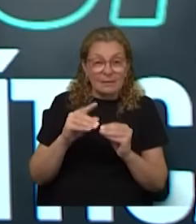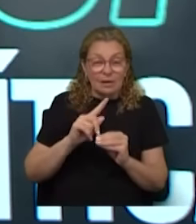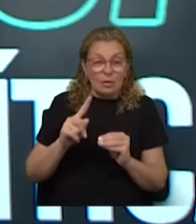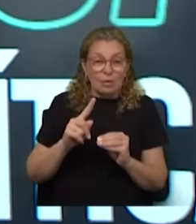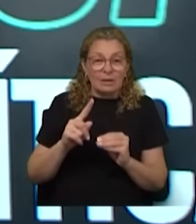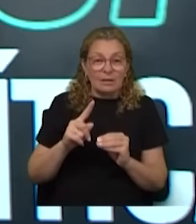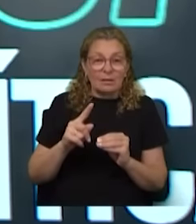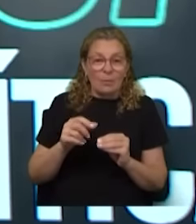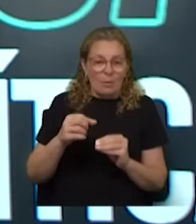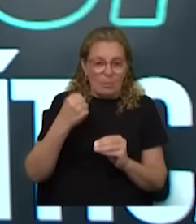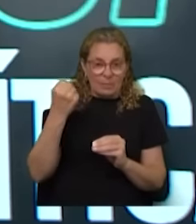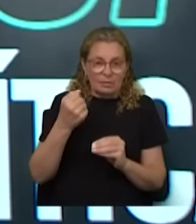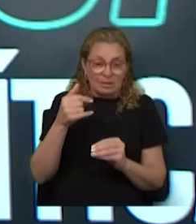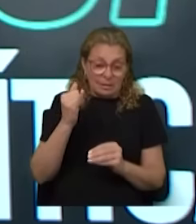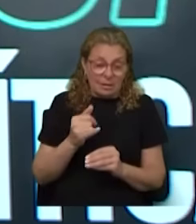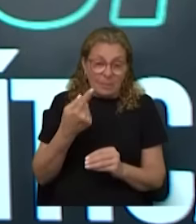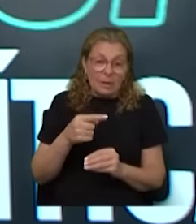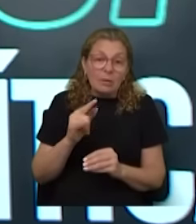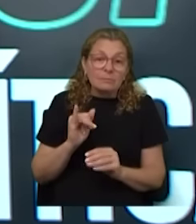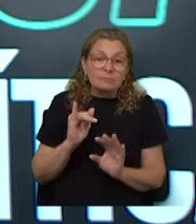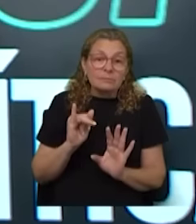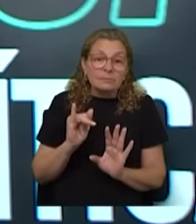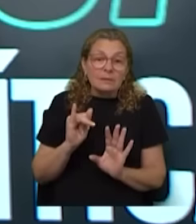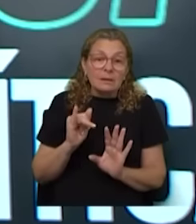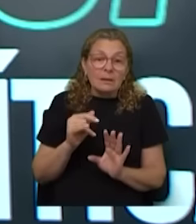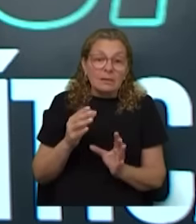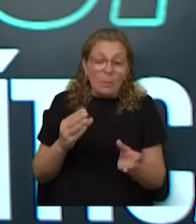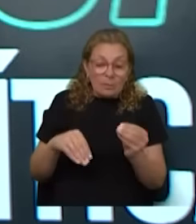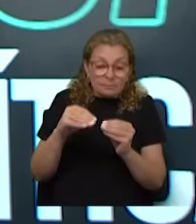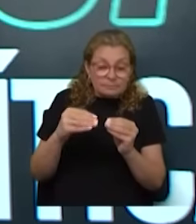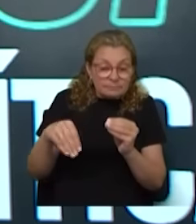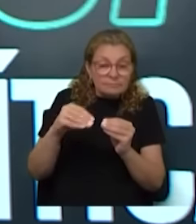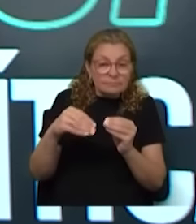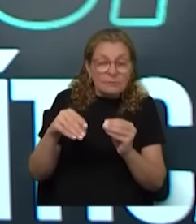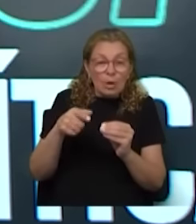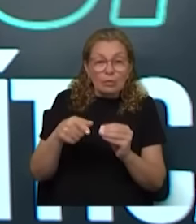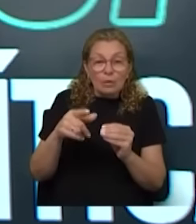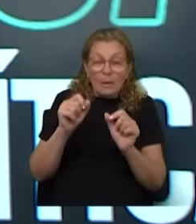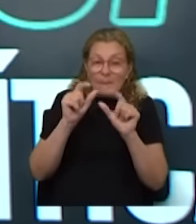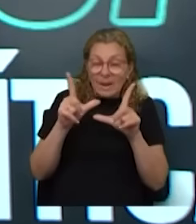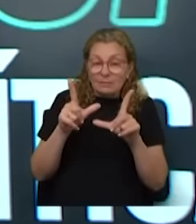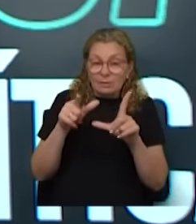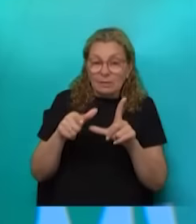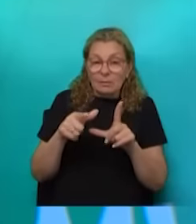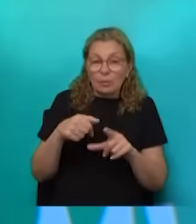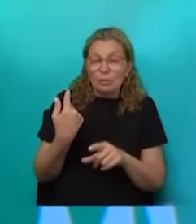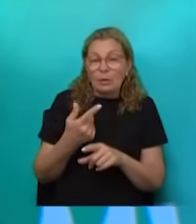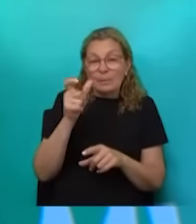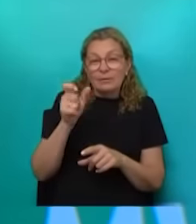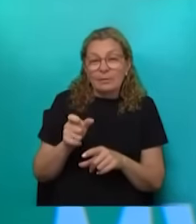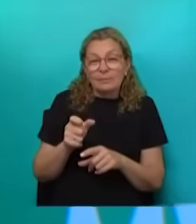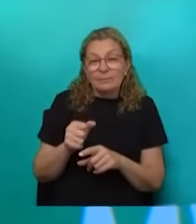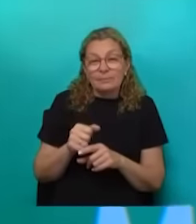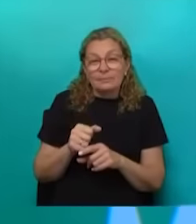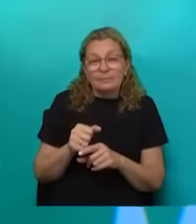absolutamente definitivo en sí mismo pero que En definitiva se acumula con otros impactos que va teniendo la ciudadanía de